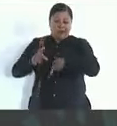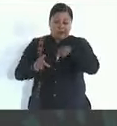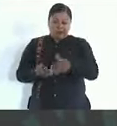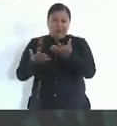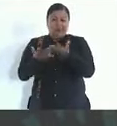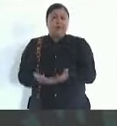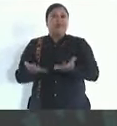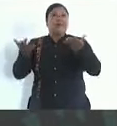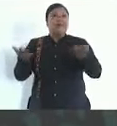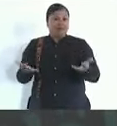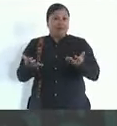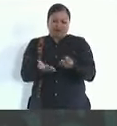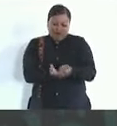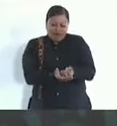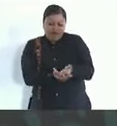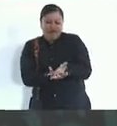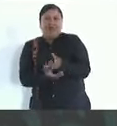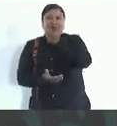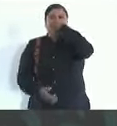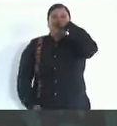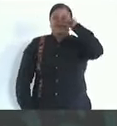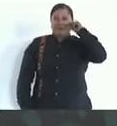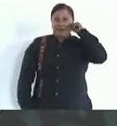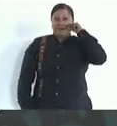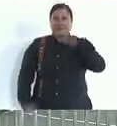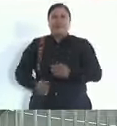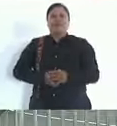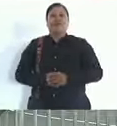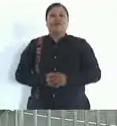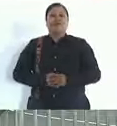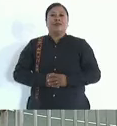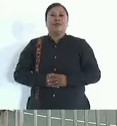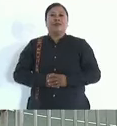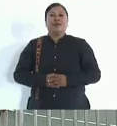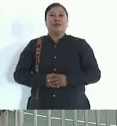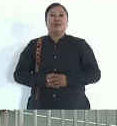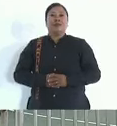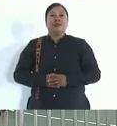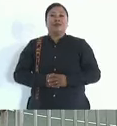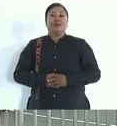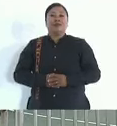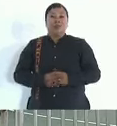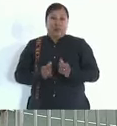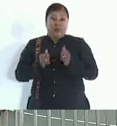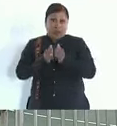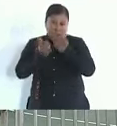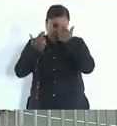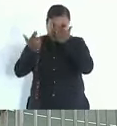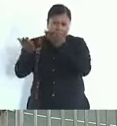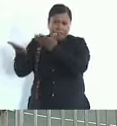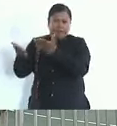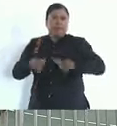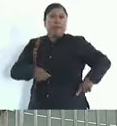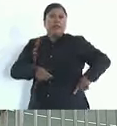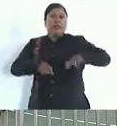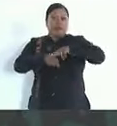donde nació el benemérito de las Américas. Respetable gobernador del estado de